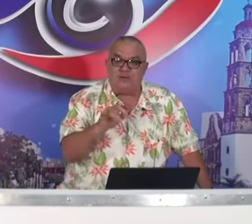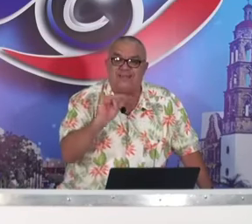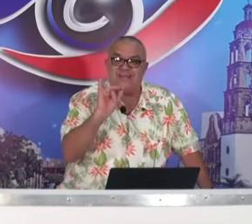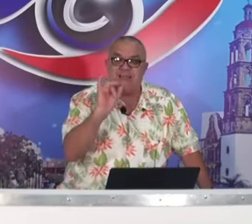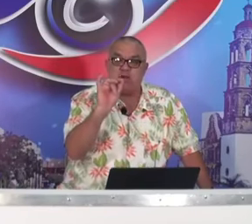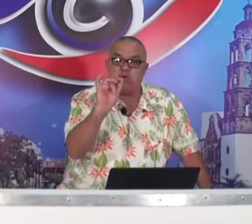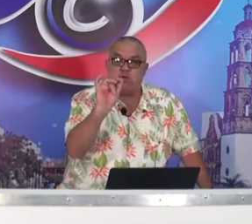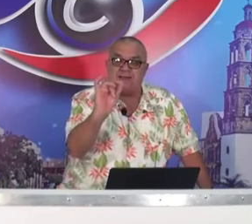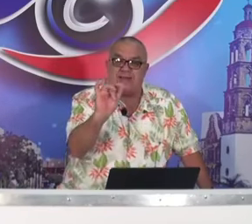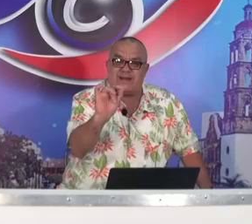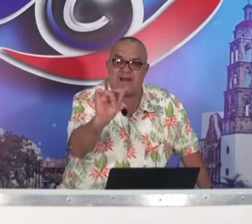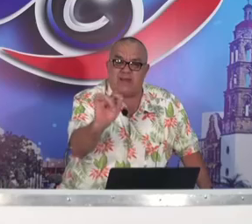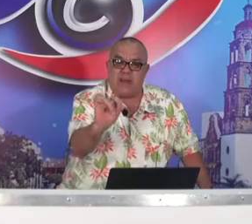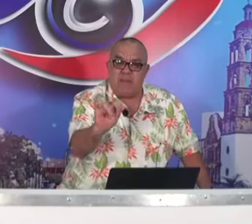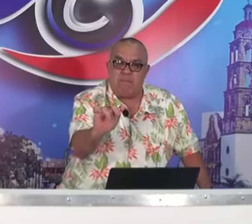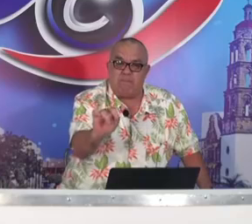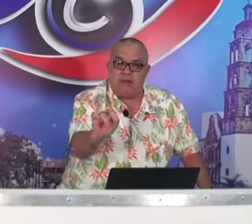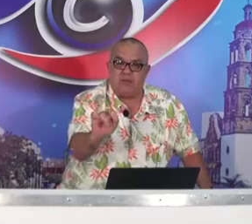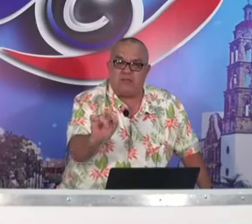dio